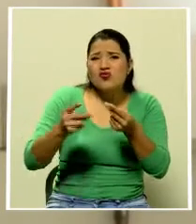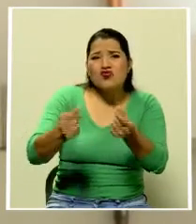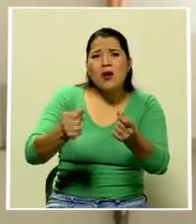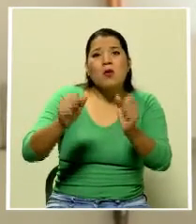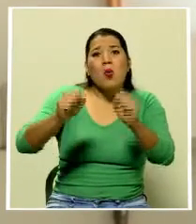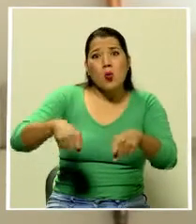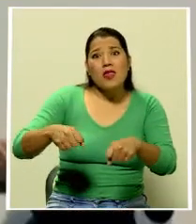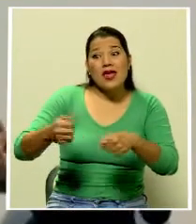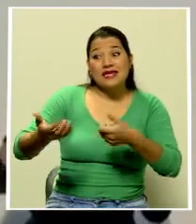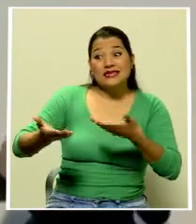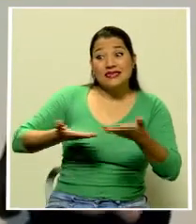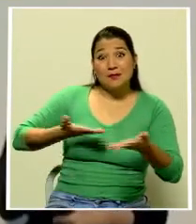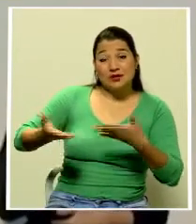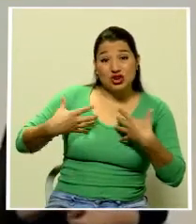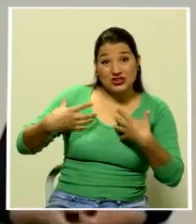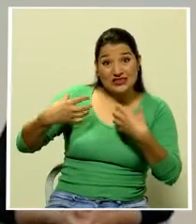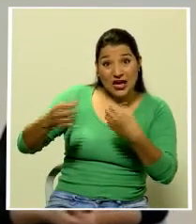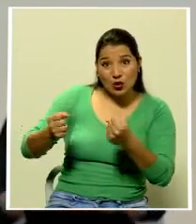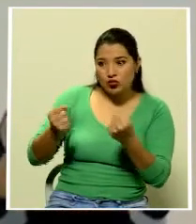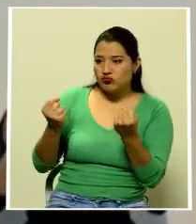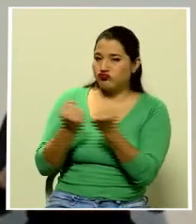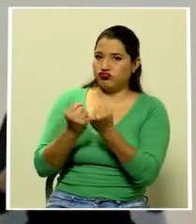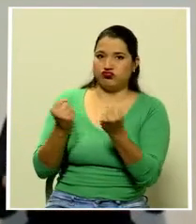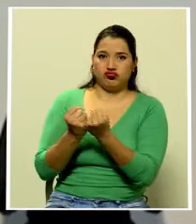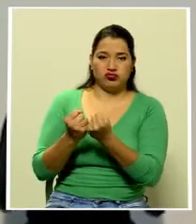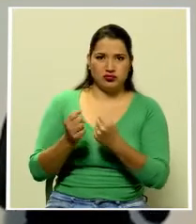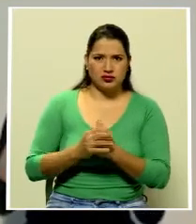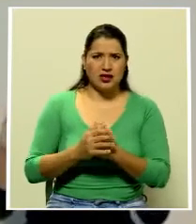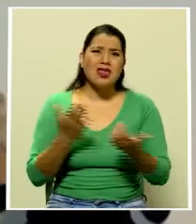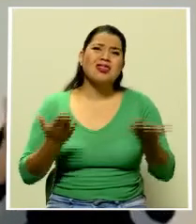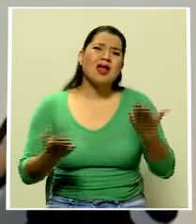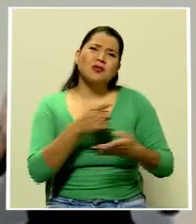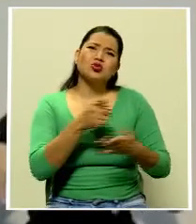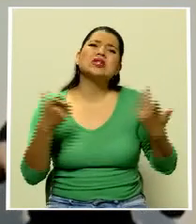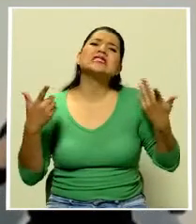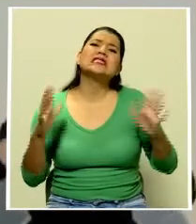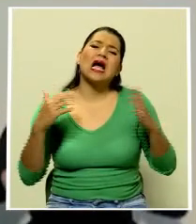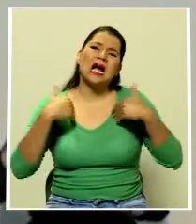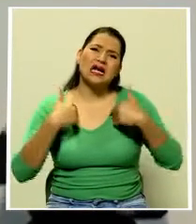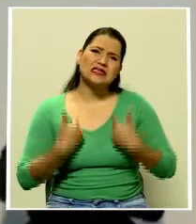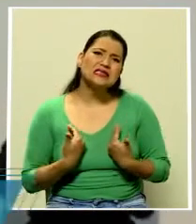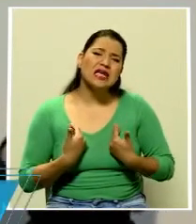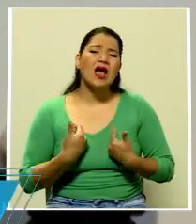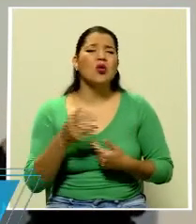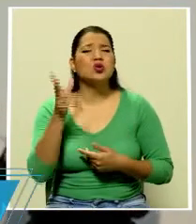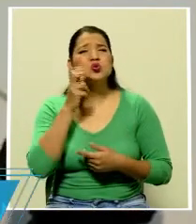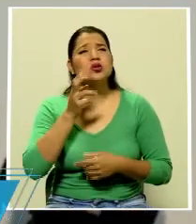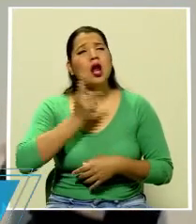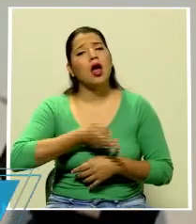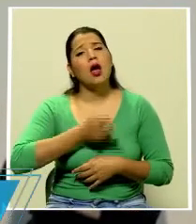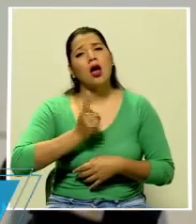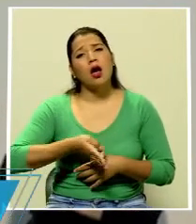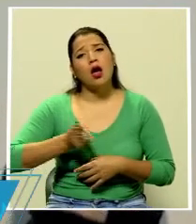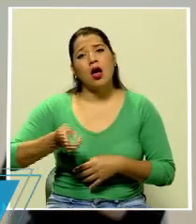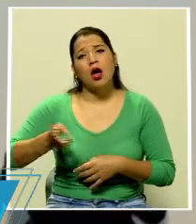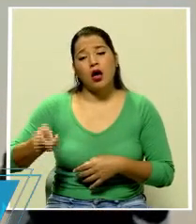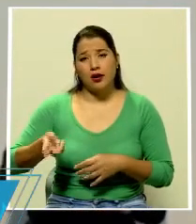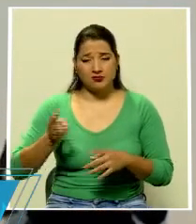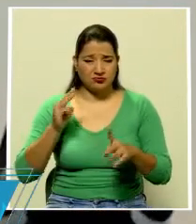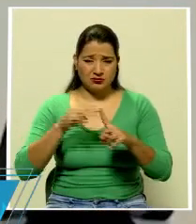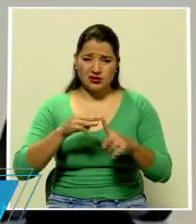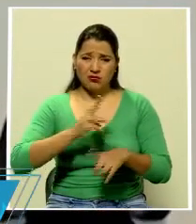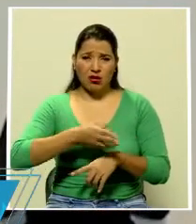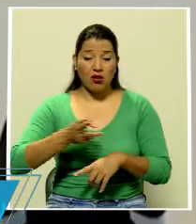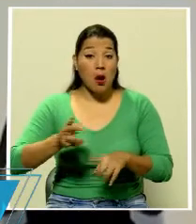cuidados intensivos. Posiblemente ya muchos están cansados de escuchar esos mensajes reiterados, pero eso